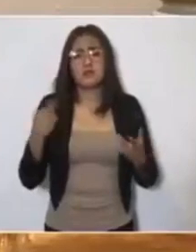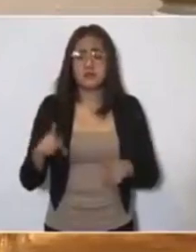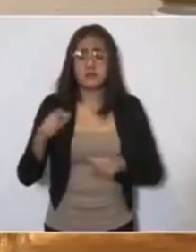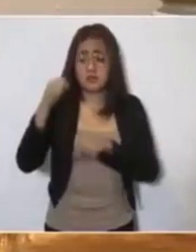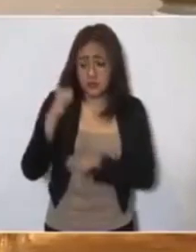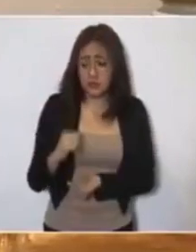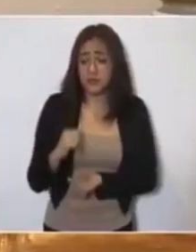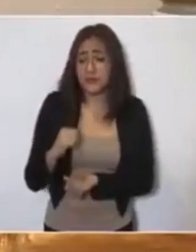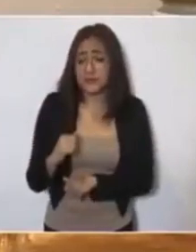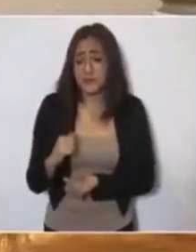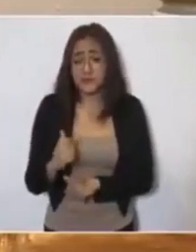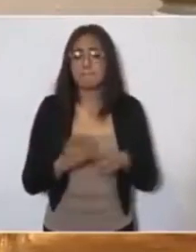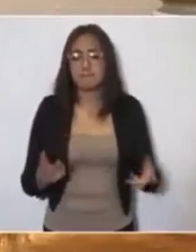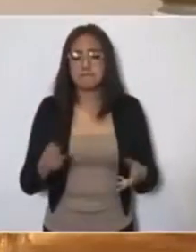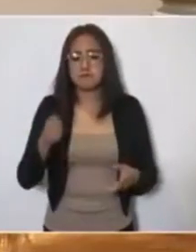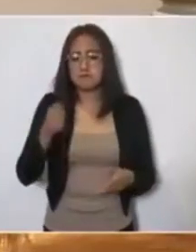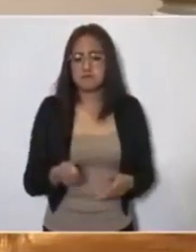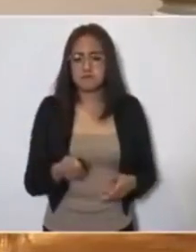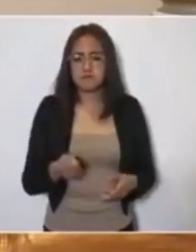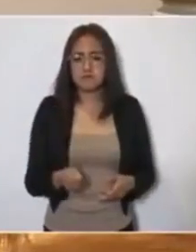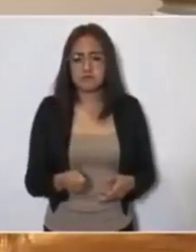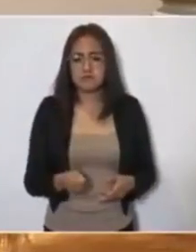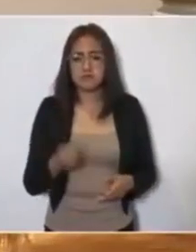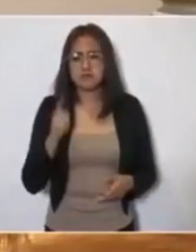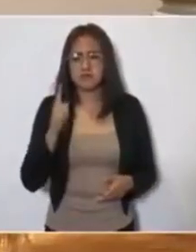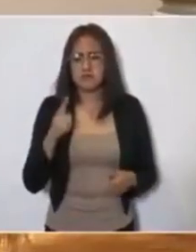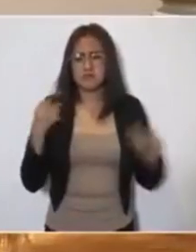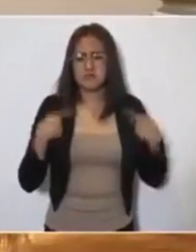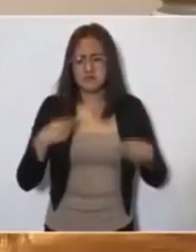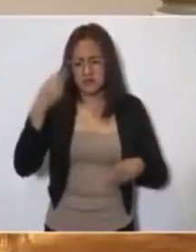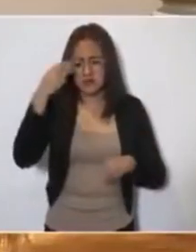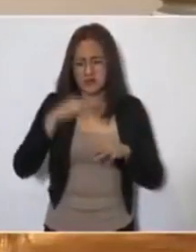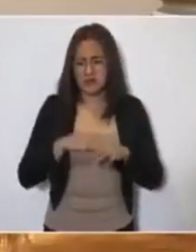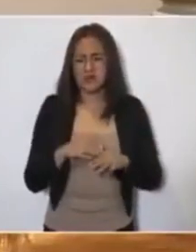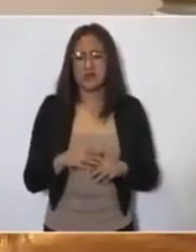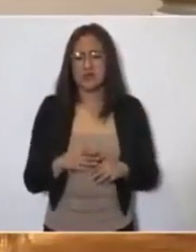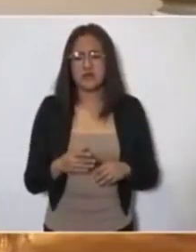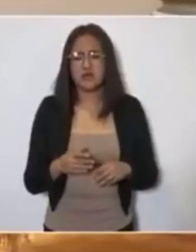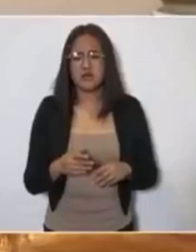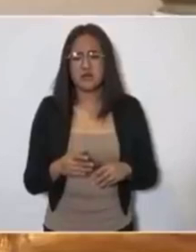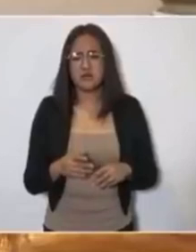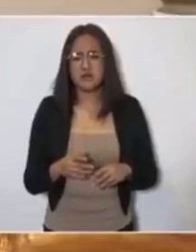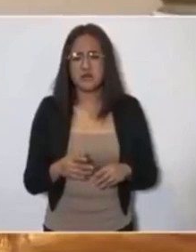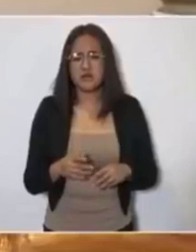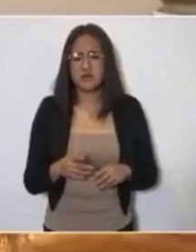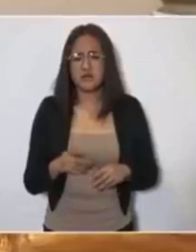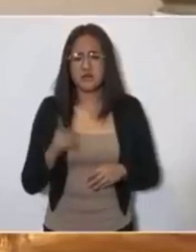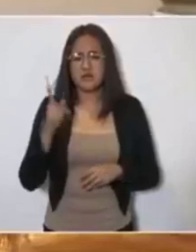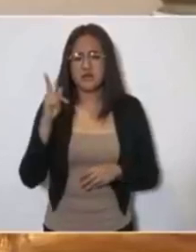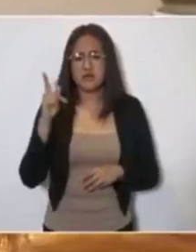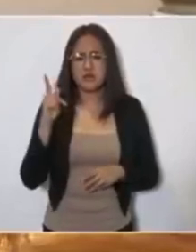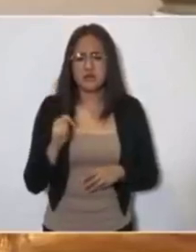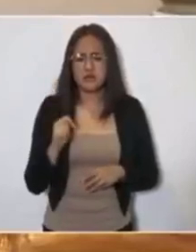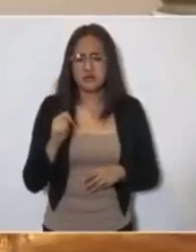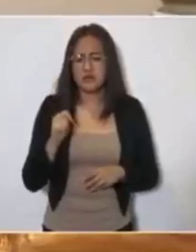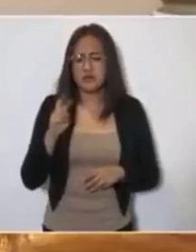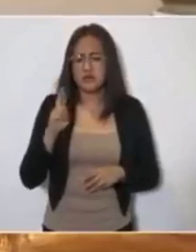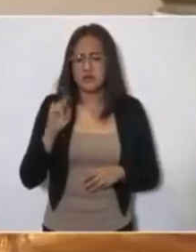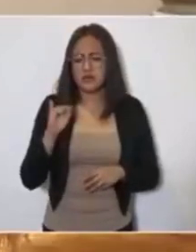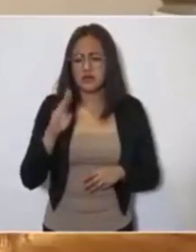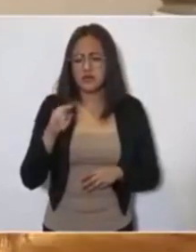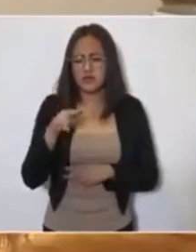autoridades jurisdicción un magistrado del tribunal administrativo